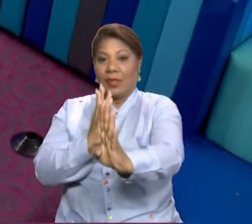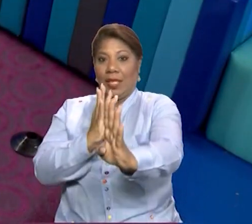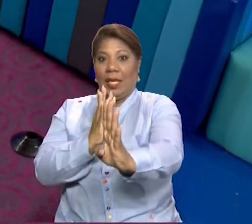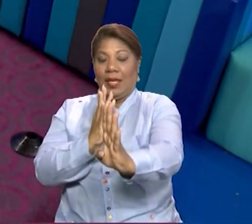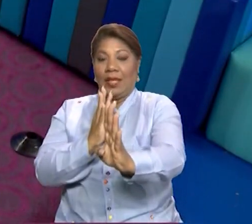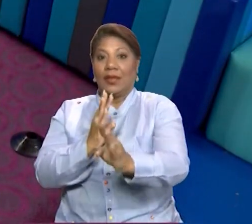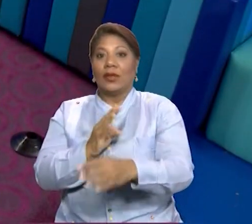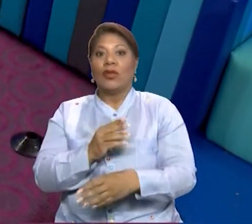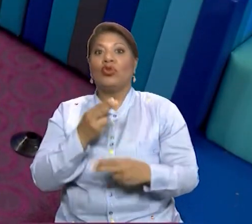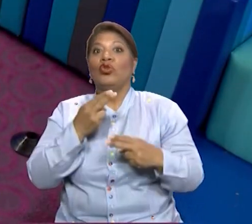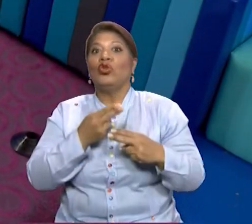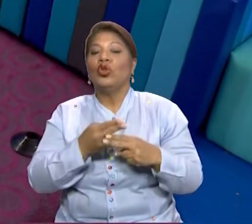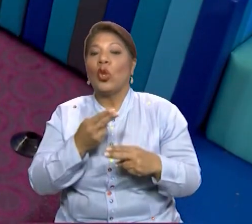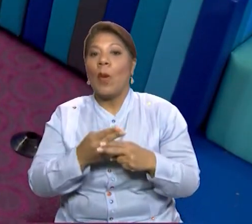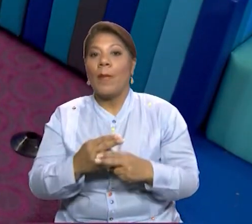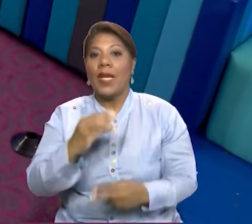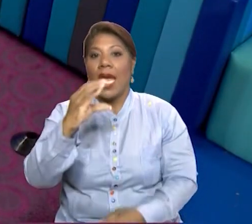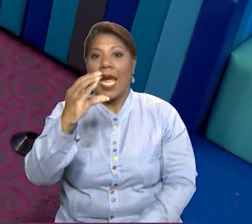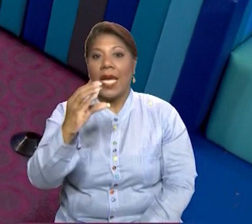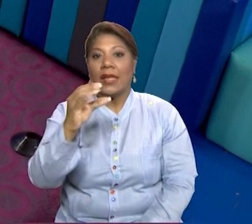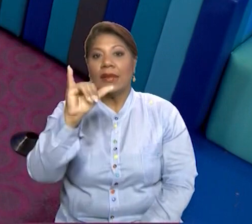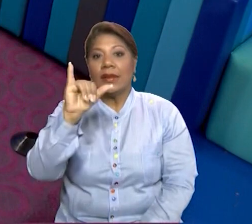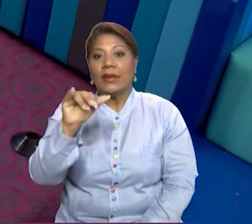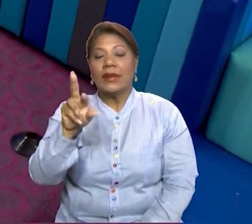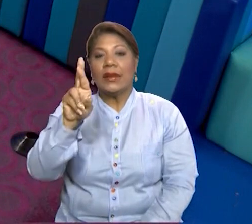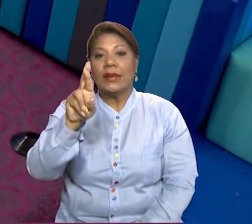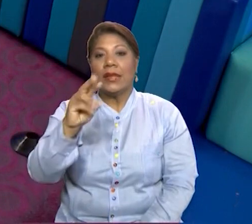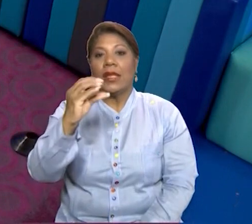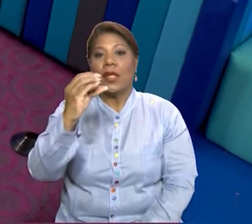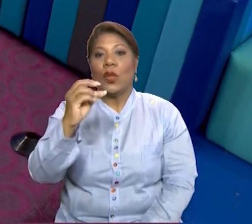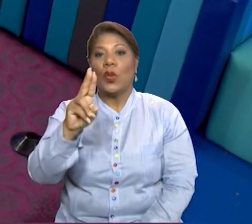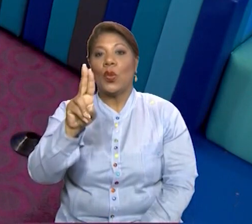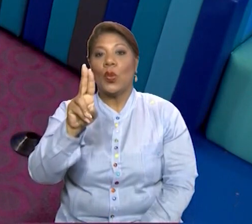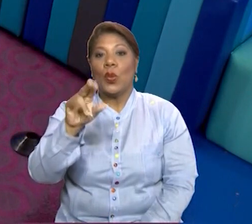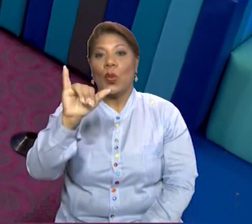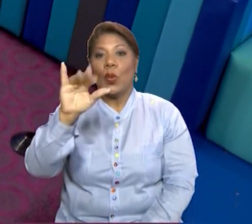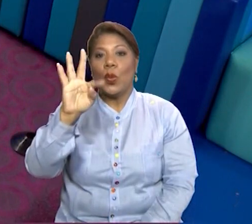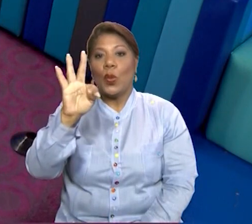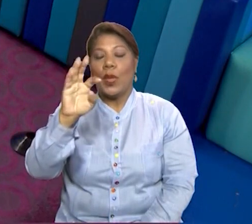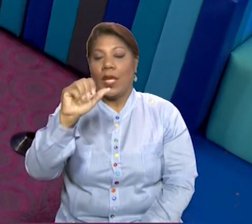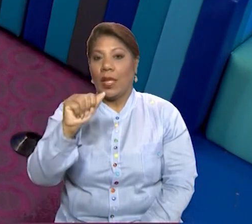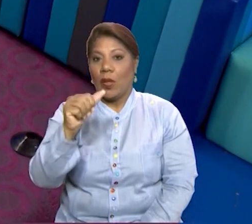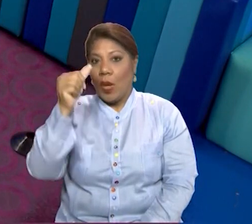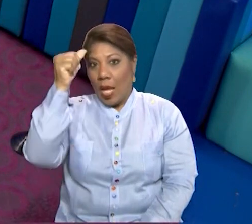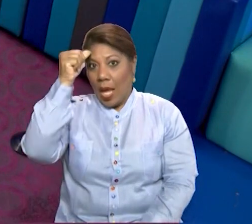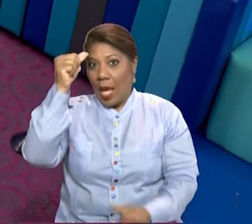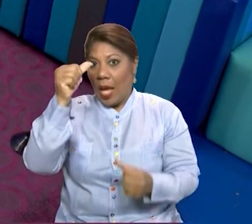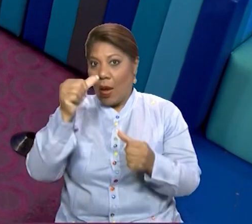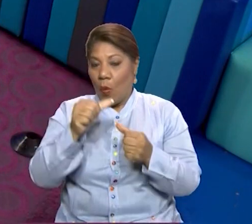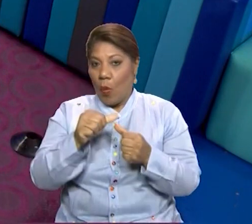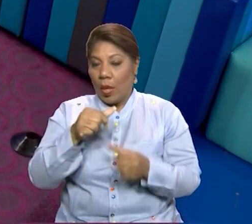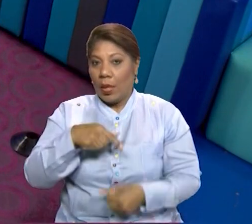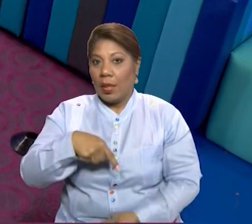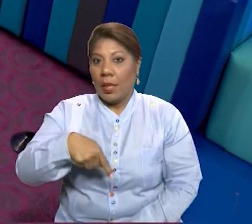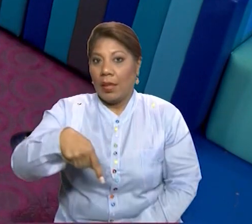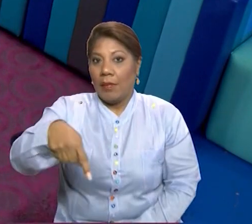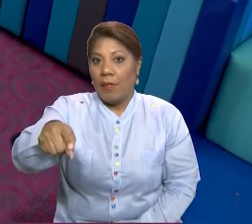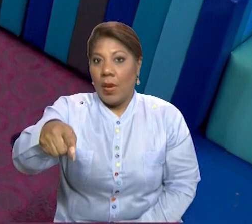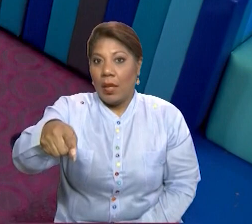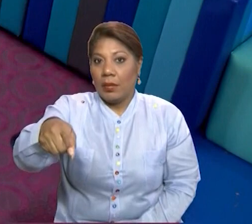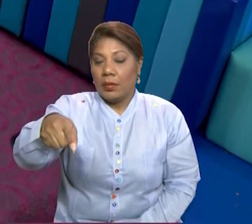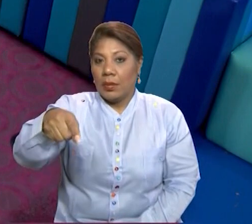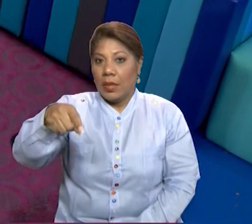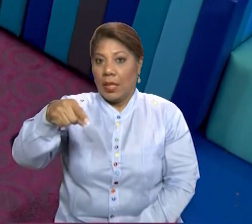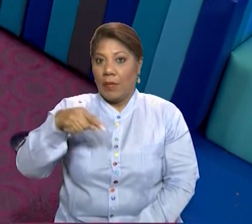circuito? Vamos a trabajar escaleritas, vamos y regresamos. Normal, nadie los